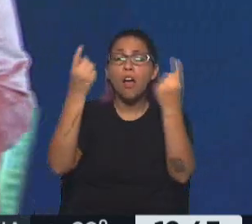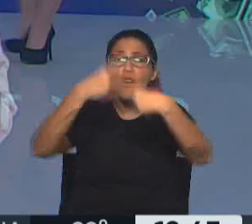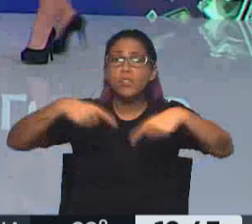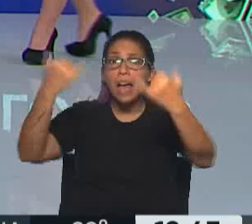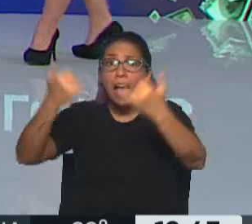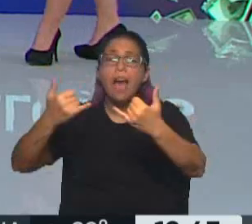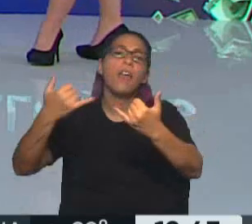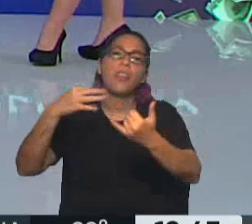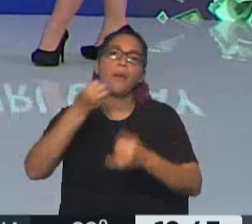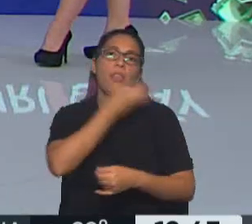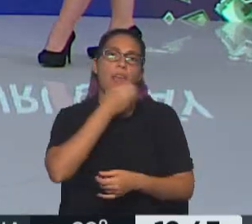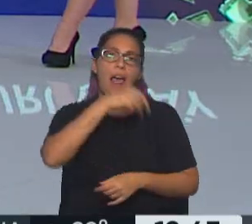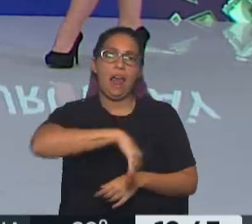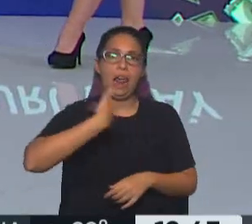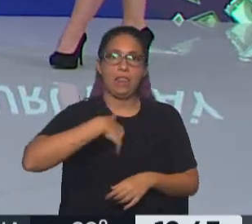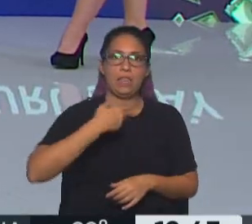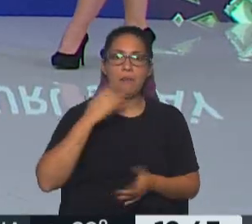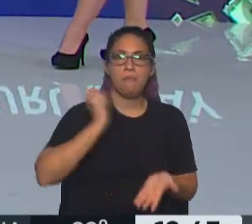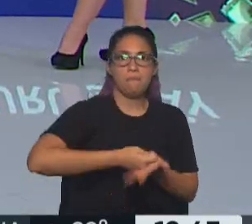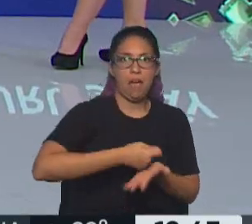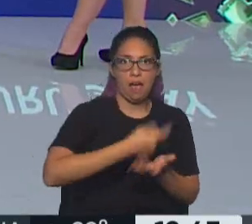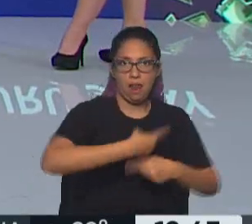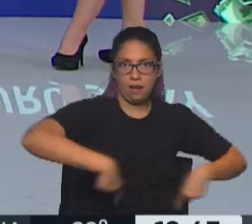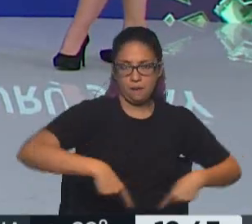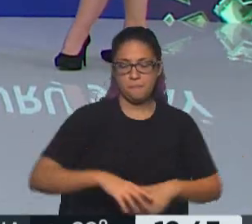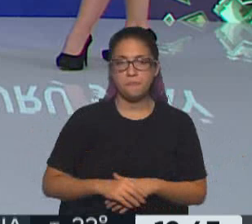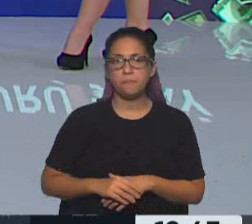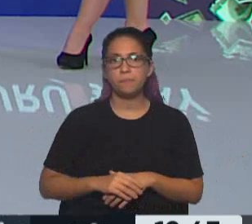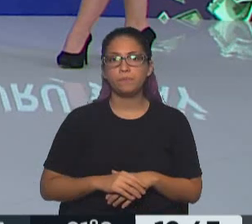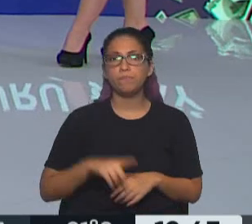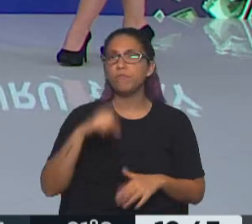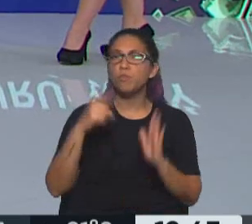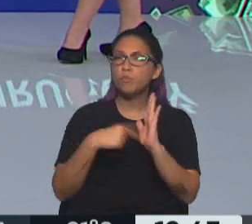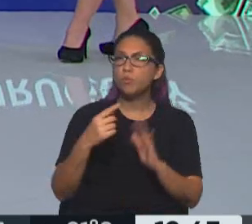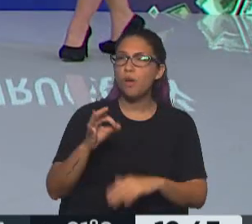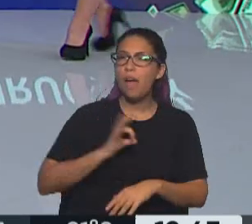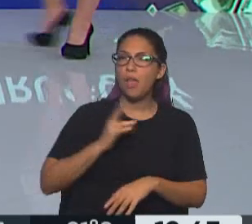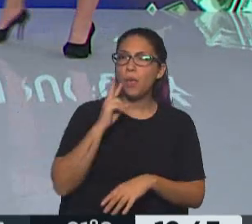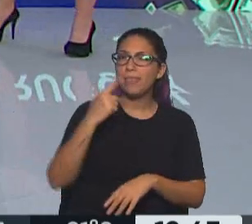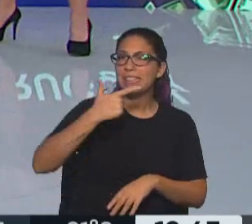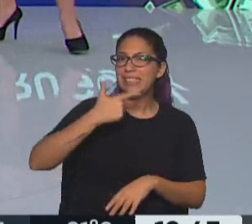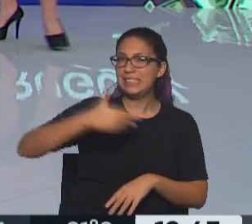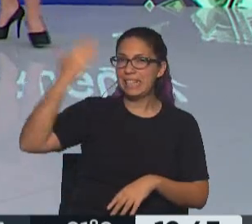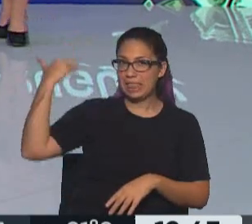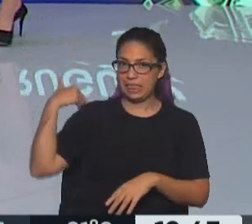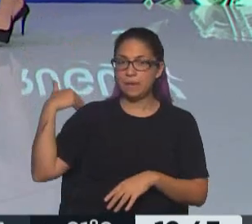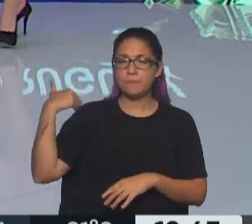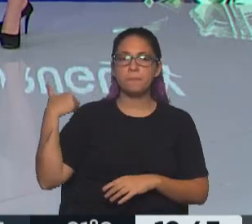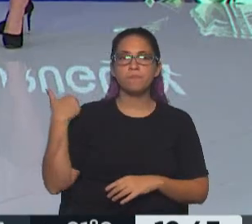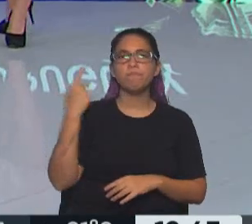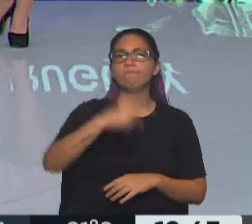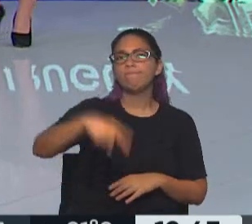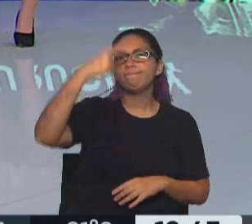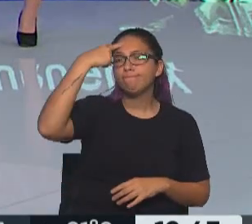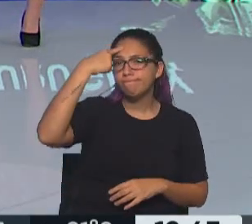Vamos a avanzar con otro dato que me parece importante sobre el blanqueo 2017, porque ustedes podrán pensar, ¿y cómo